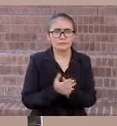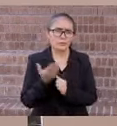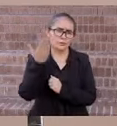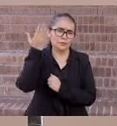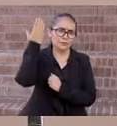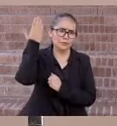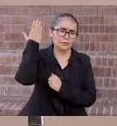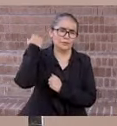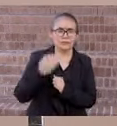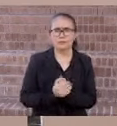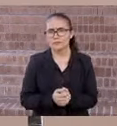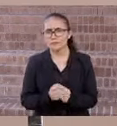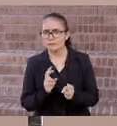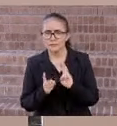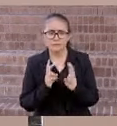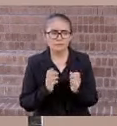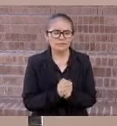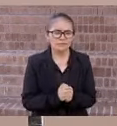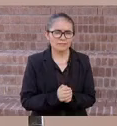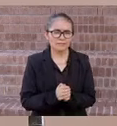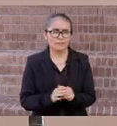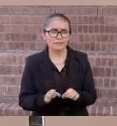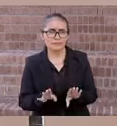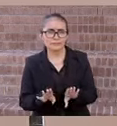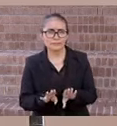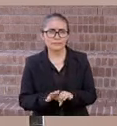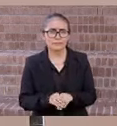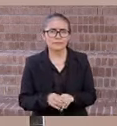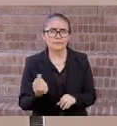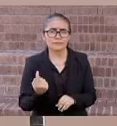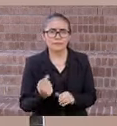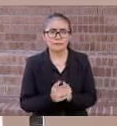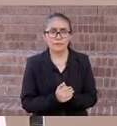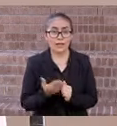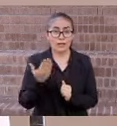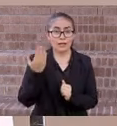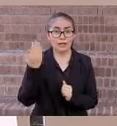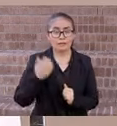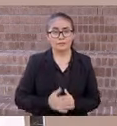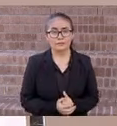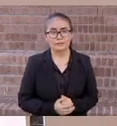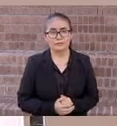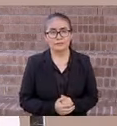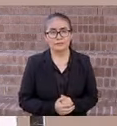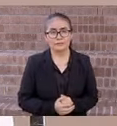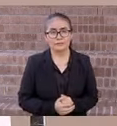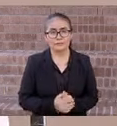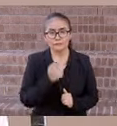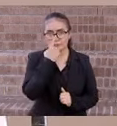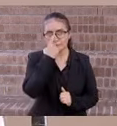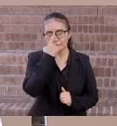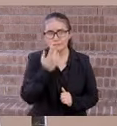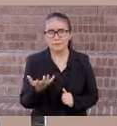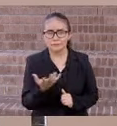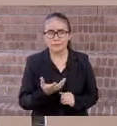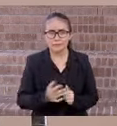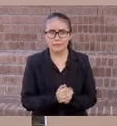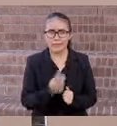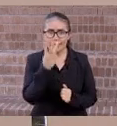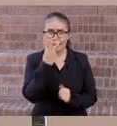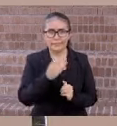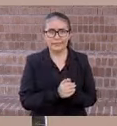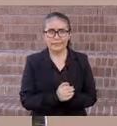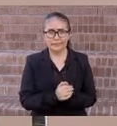tiempo de qué se habían realizado tres